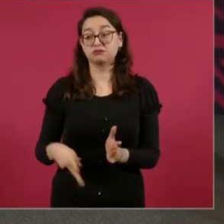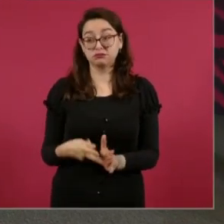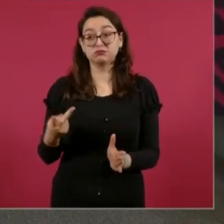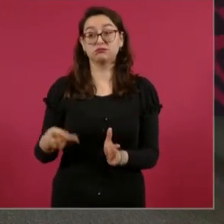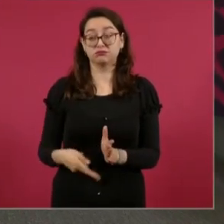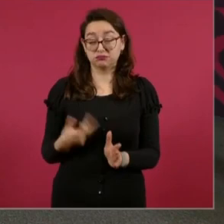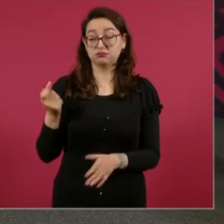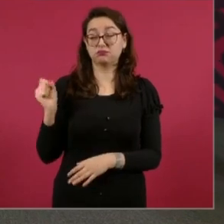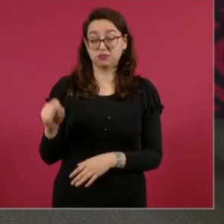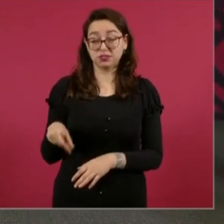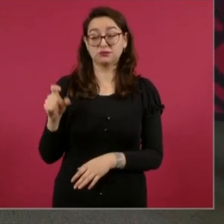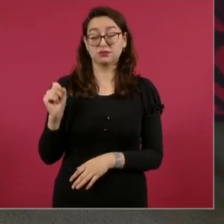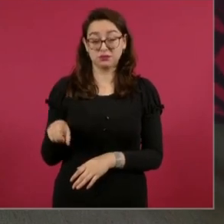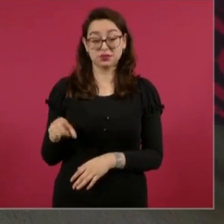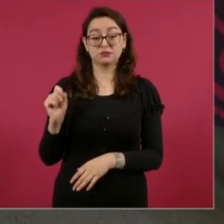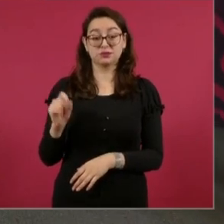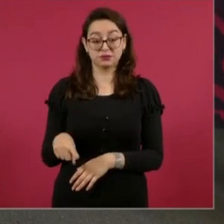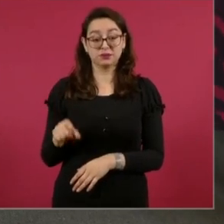trabajo.